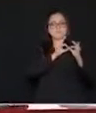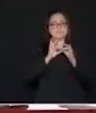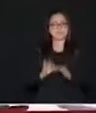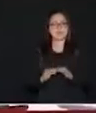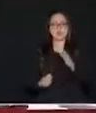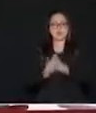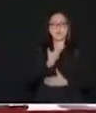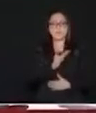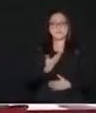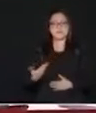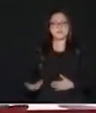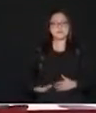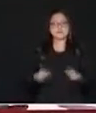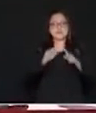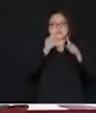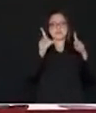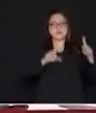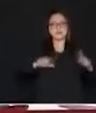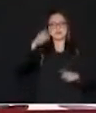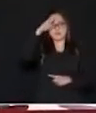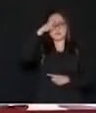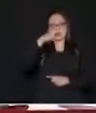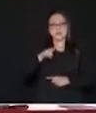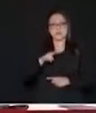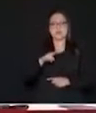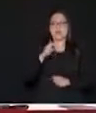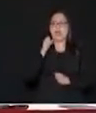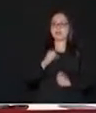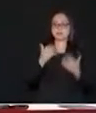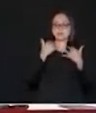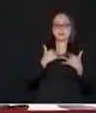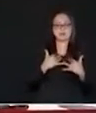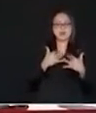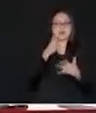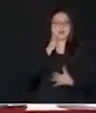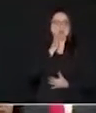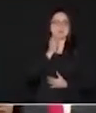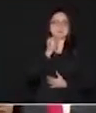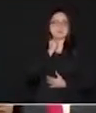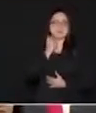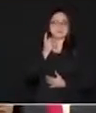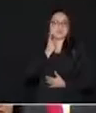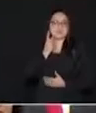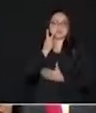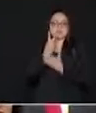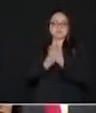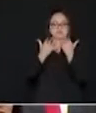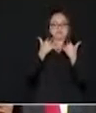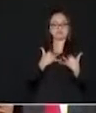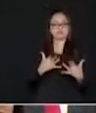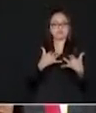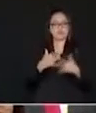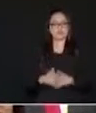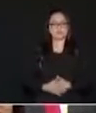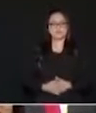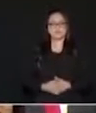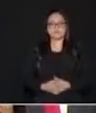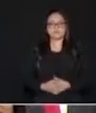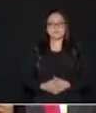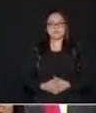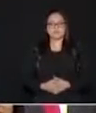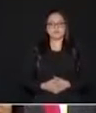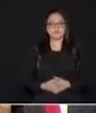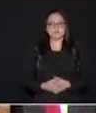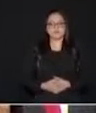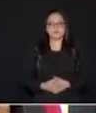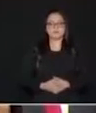presidente de la República ante el Congreso de la Unión. Ahí están las palabras del presidente de la Suprema